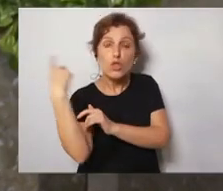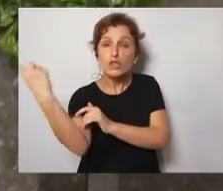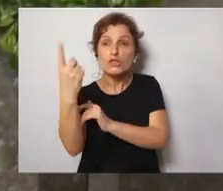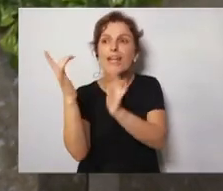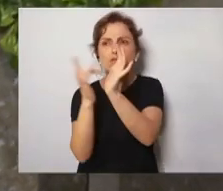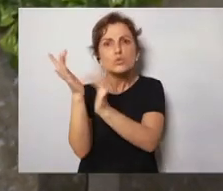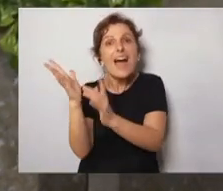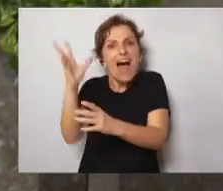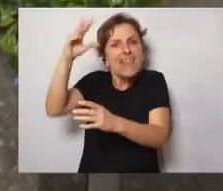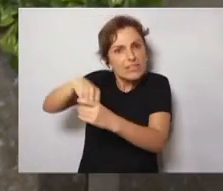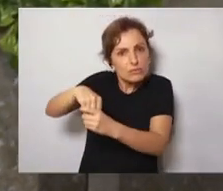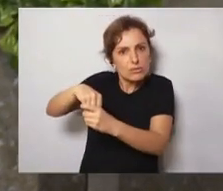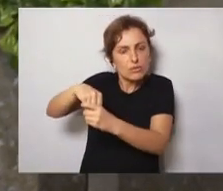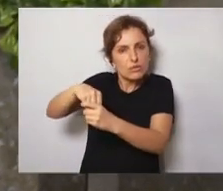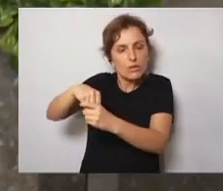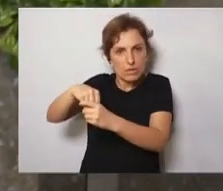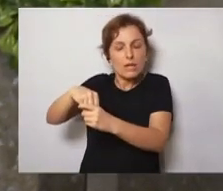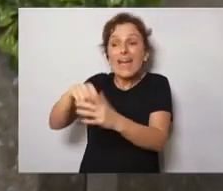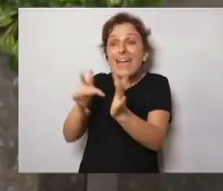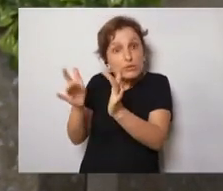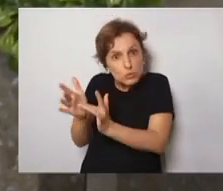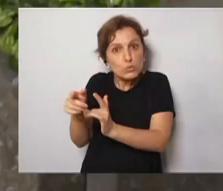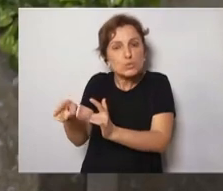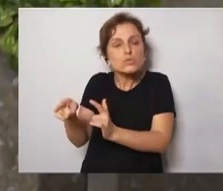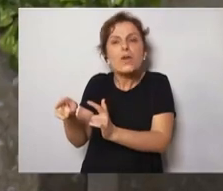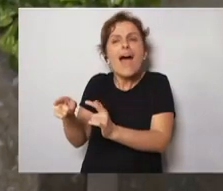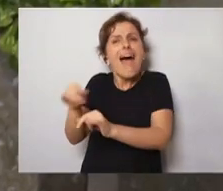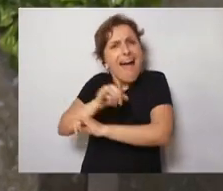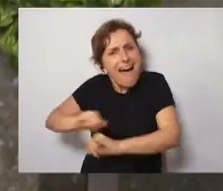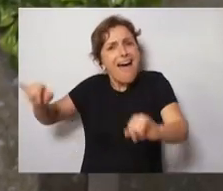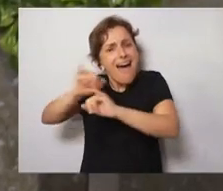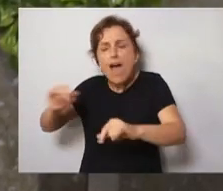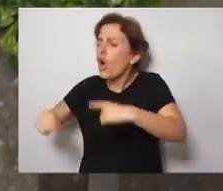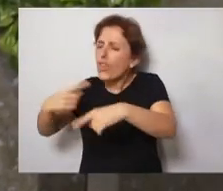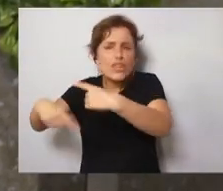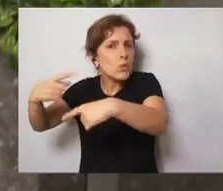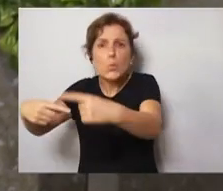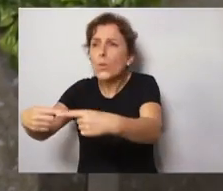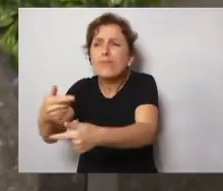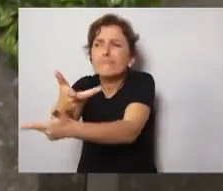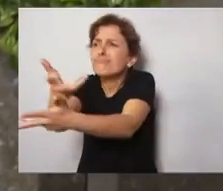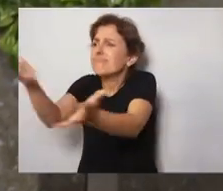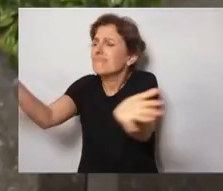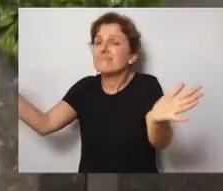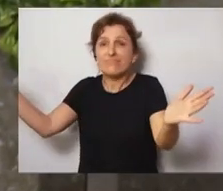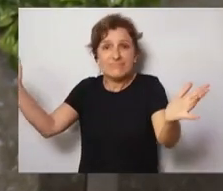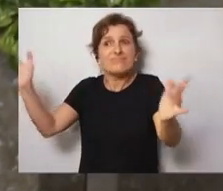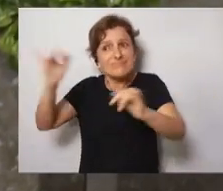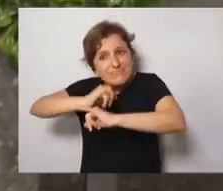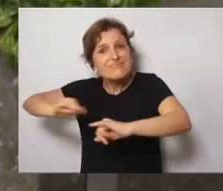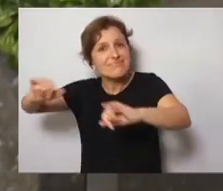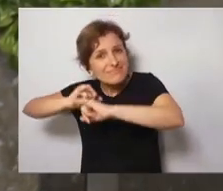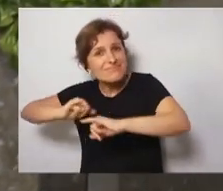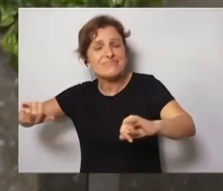formamos parte de ese jesús que sigue anunciando la buena noticia cuánta gente está esperando una